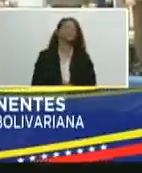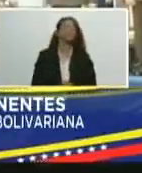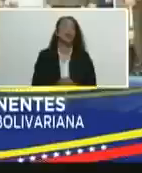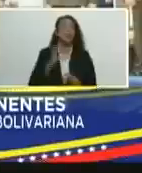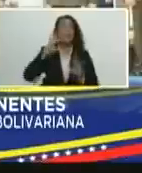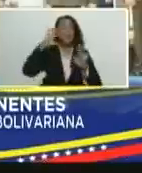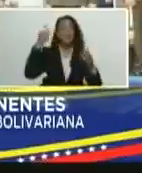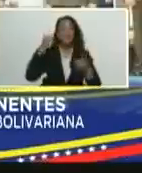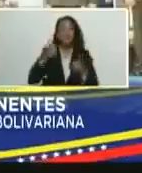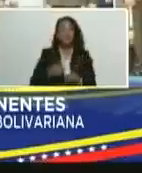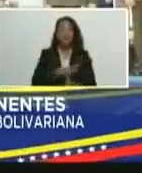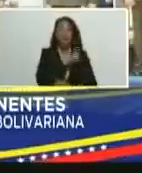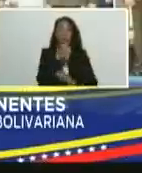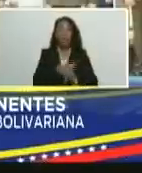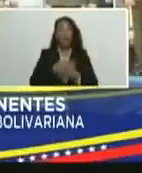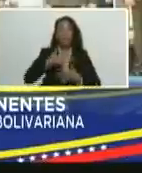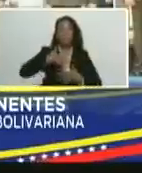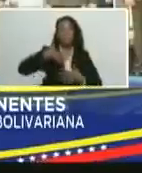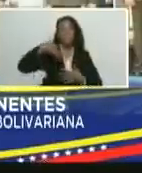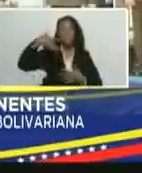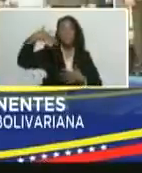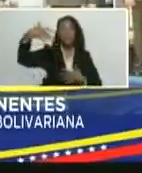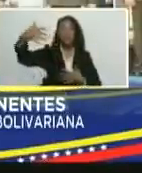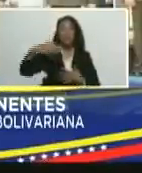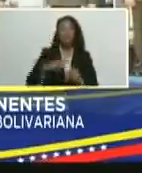brilla la nueva espiritualidad